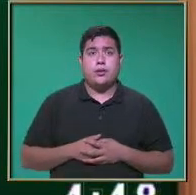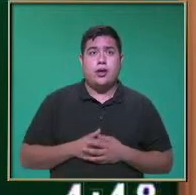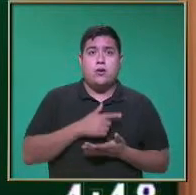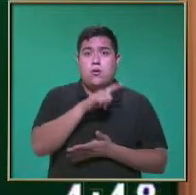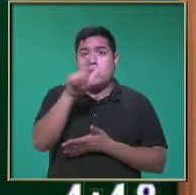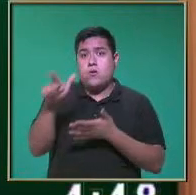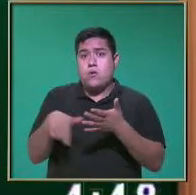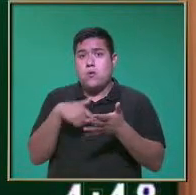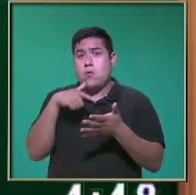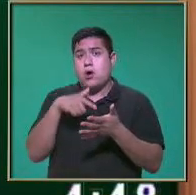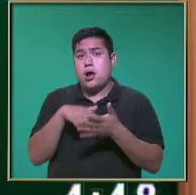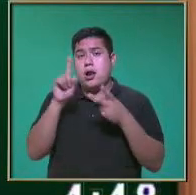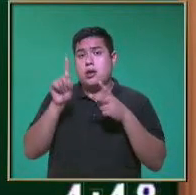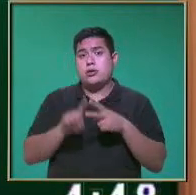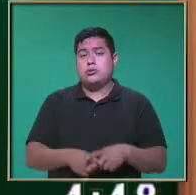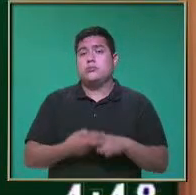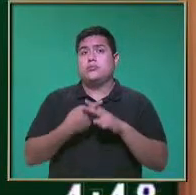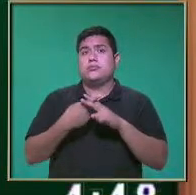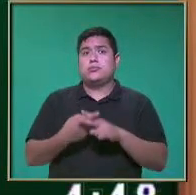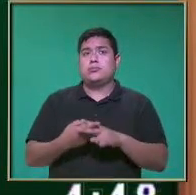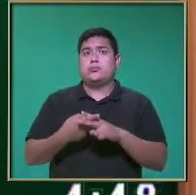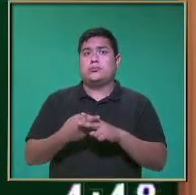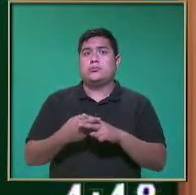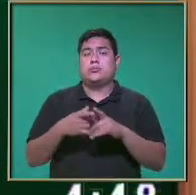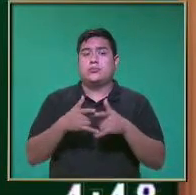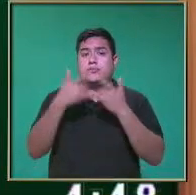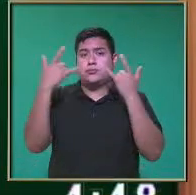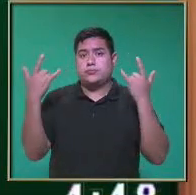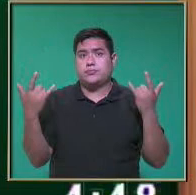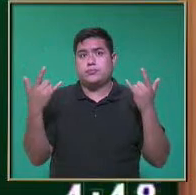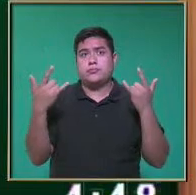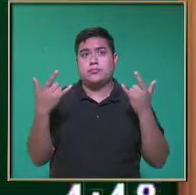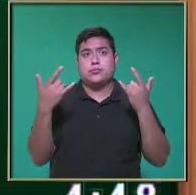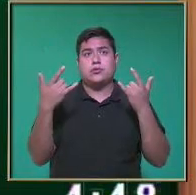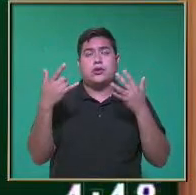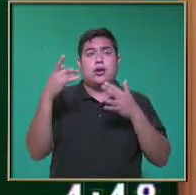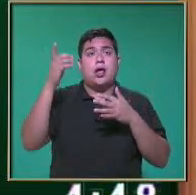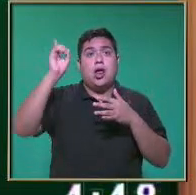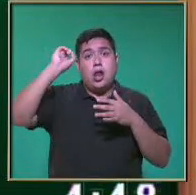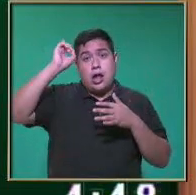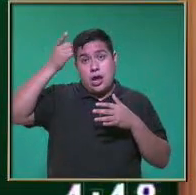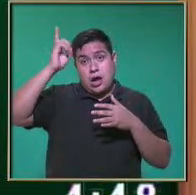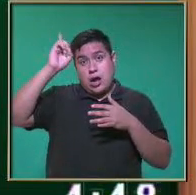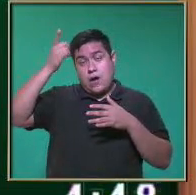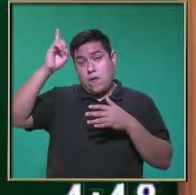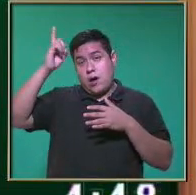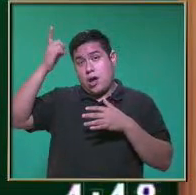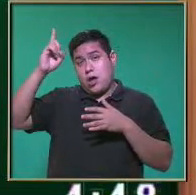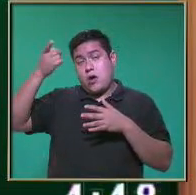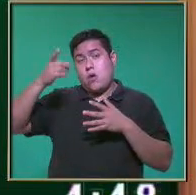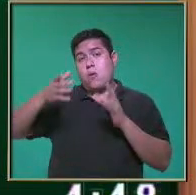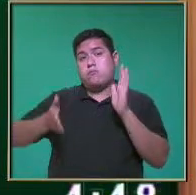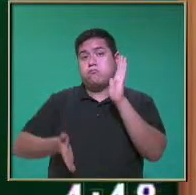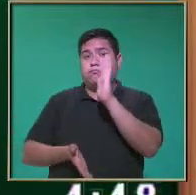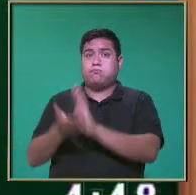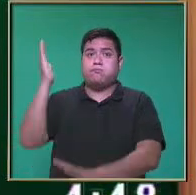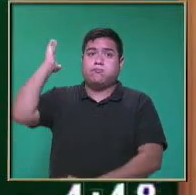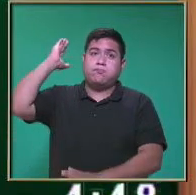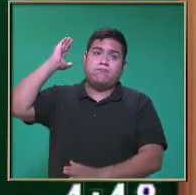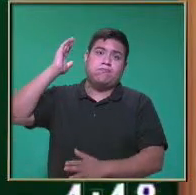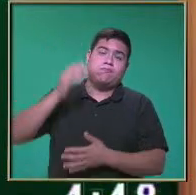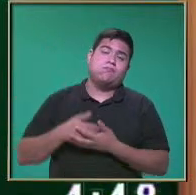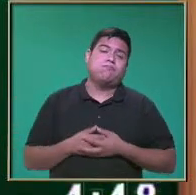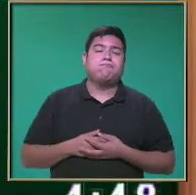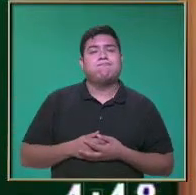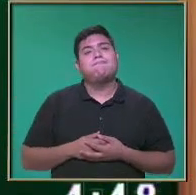en la introducción que nos dicen al inicio de la historia, there was a Chinese farmer, había un granjero chino, and he